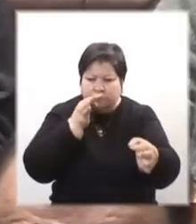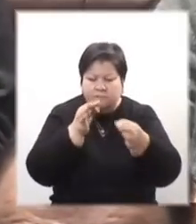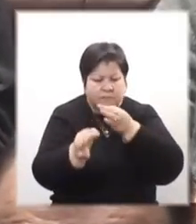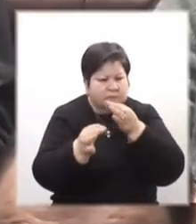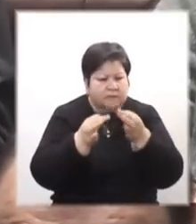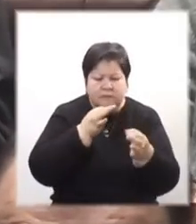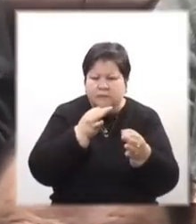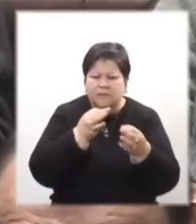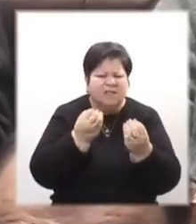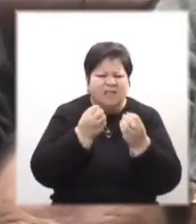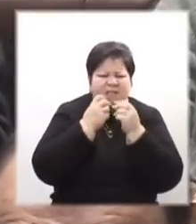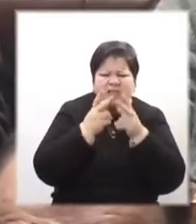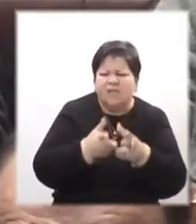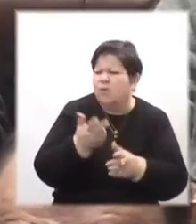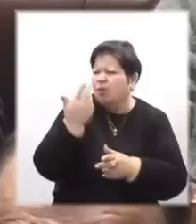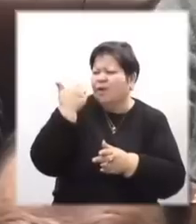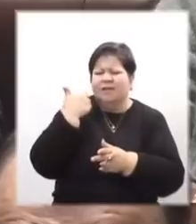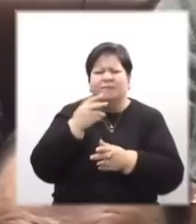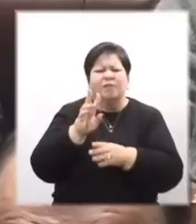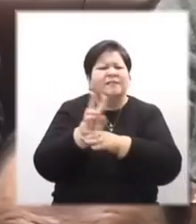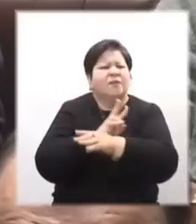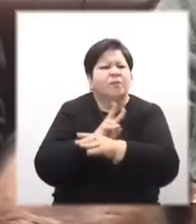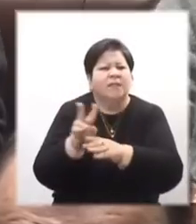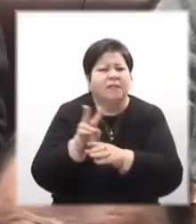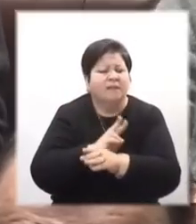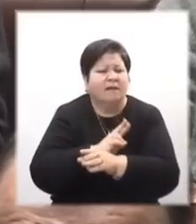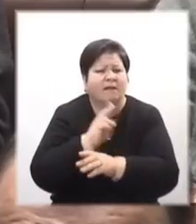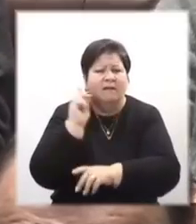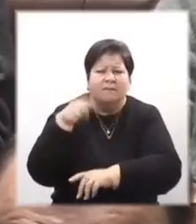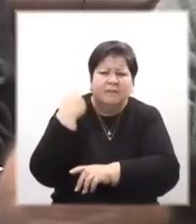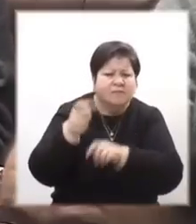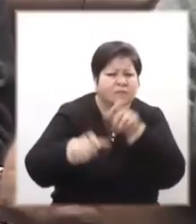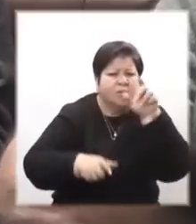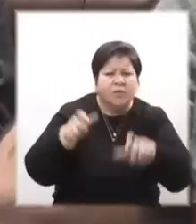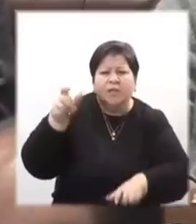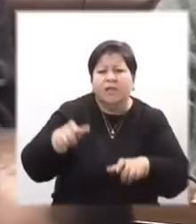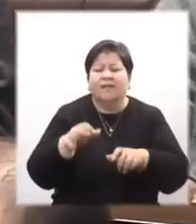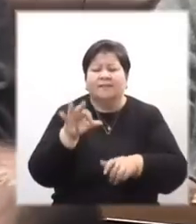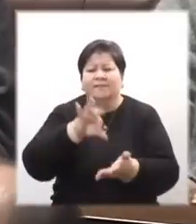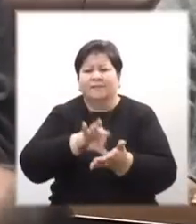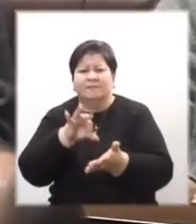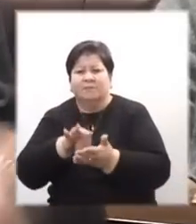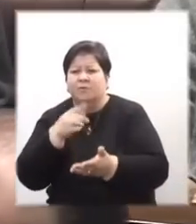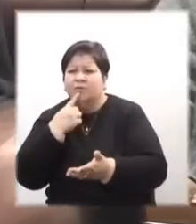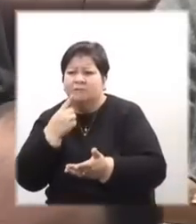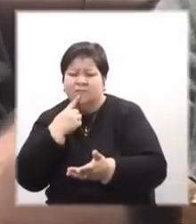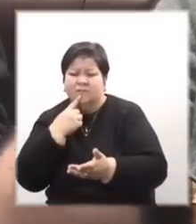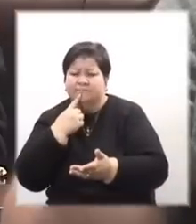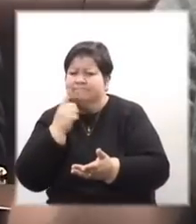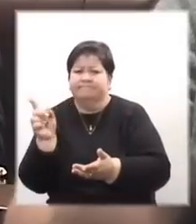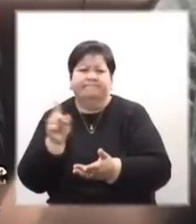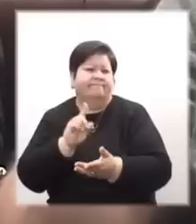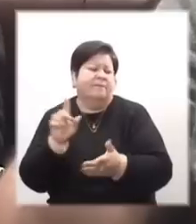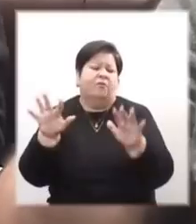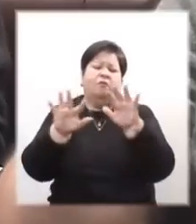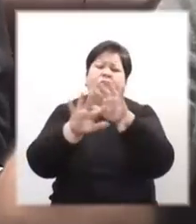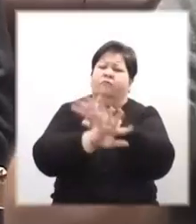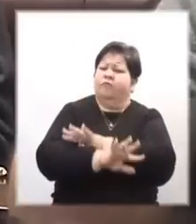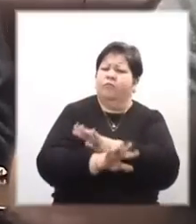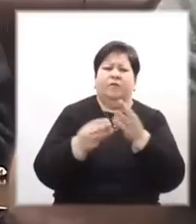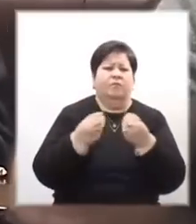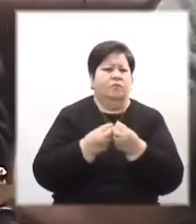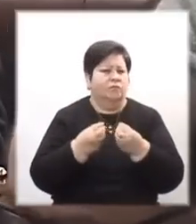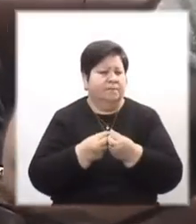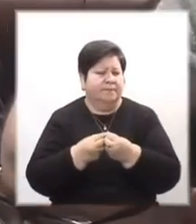salidas públicas, porque más que llevar seguridad y tranquilidad a la población o al sistema político, lo que lleva es a mayor confusión,